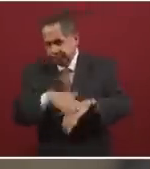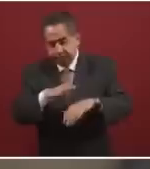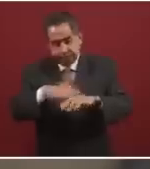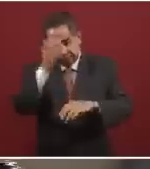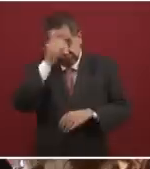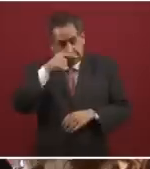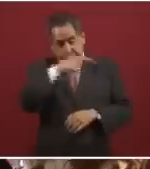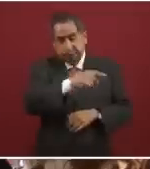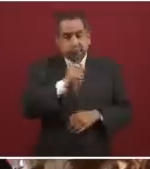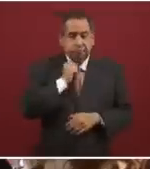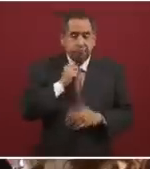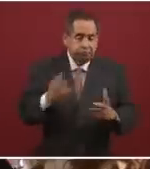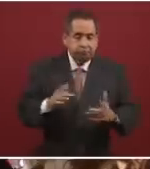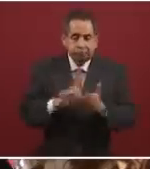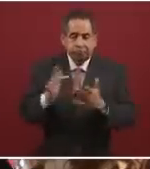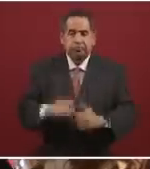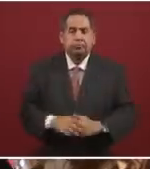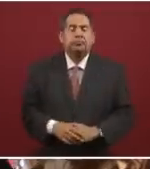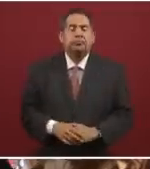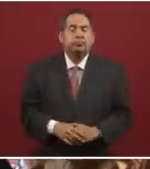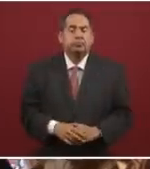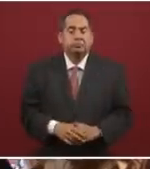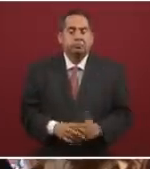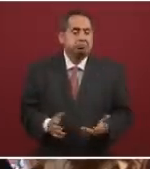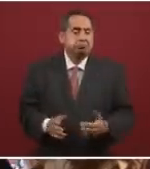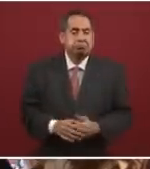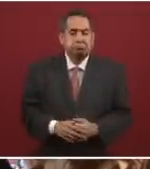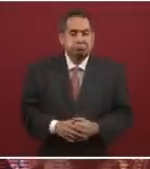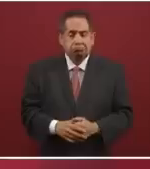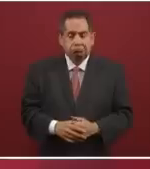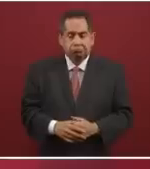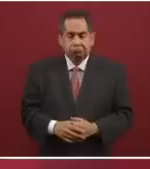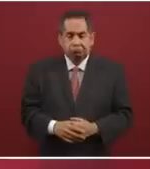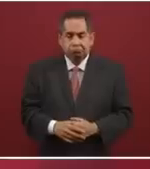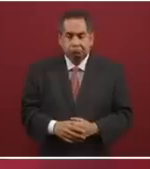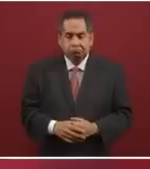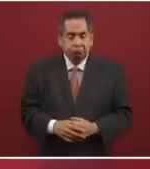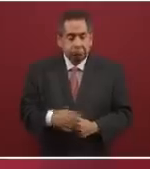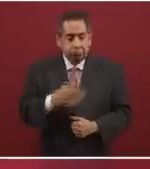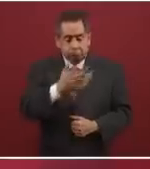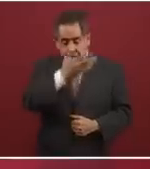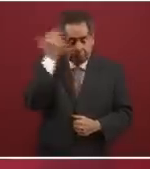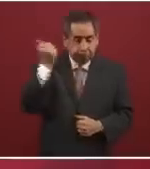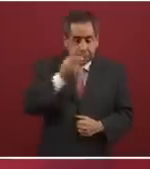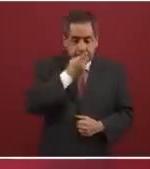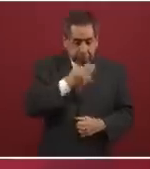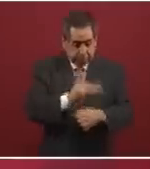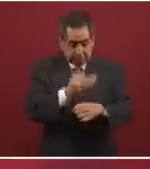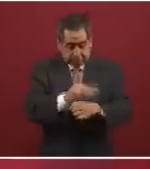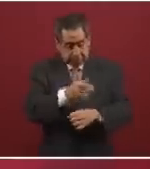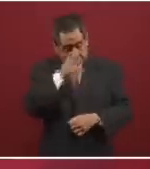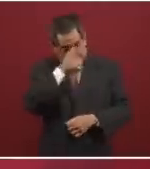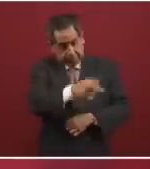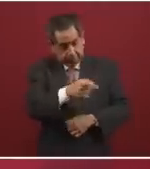el senador Monreal? Muchas gracias. No me enteré hasta ahora